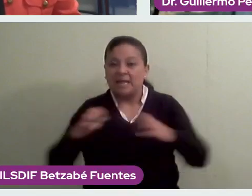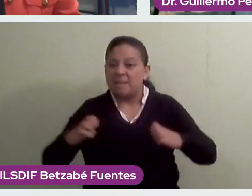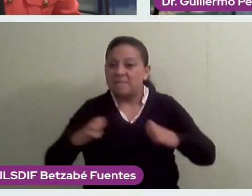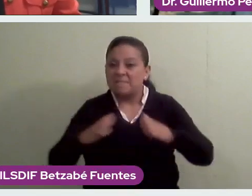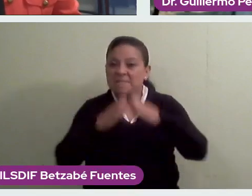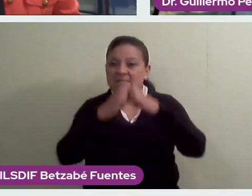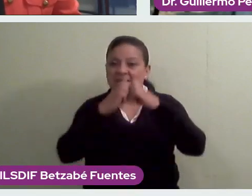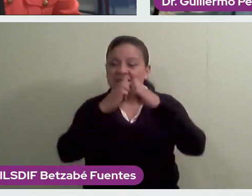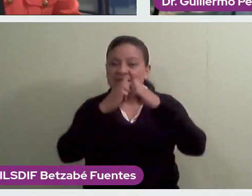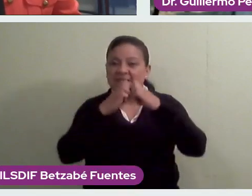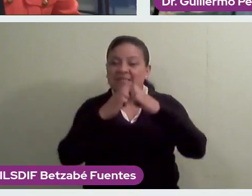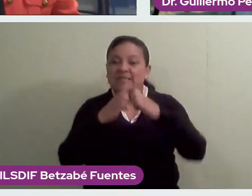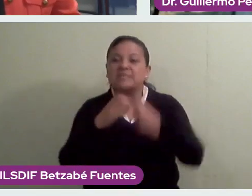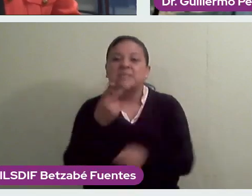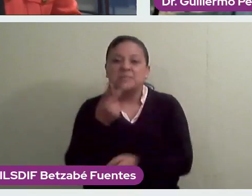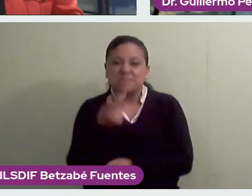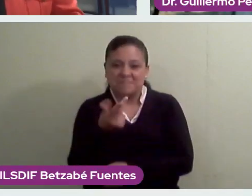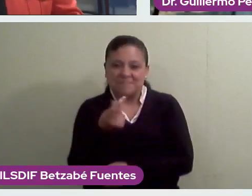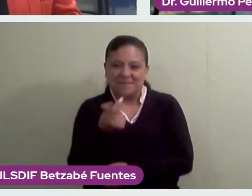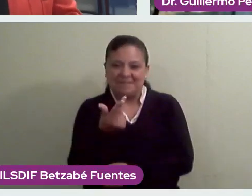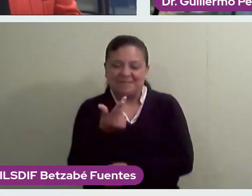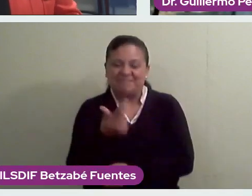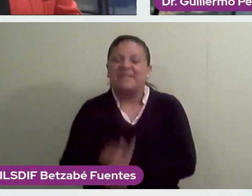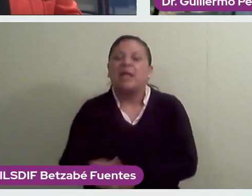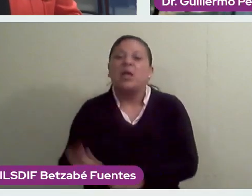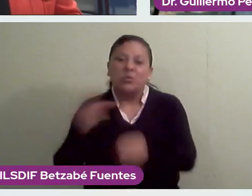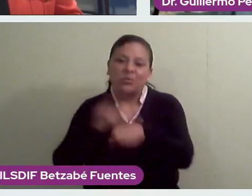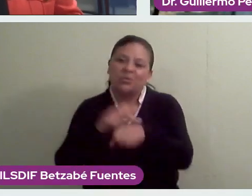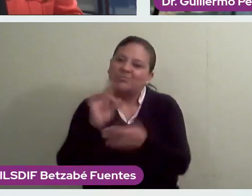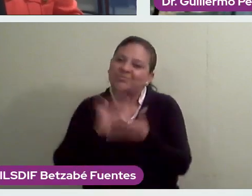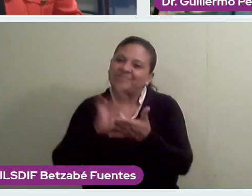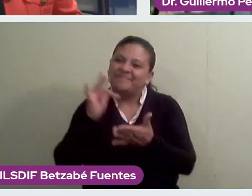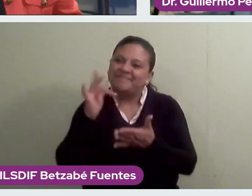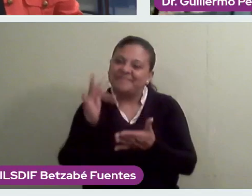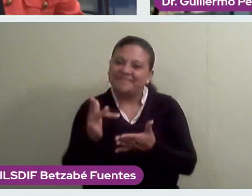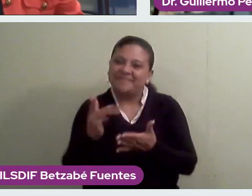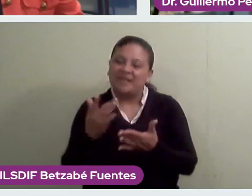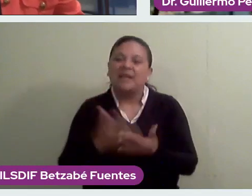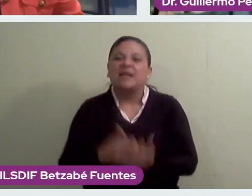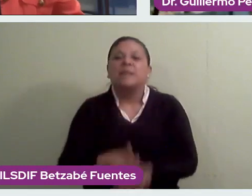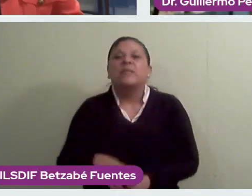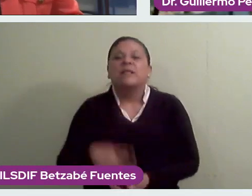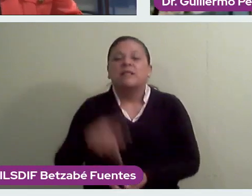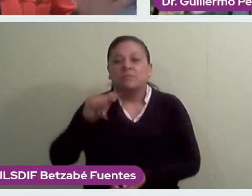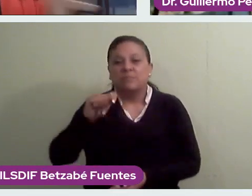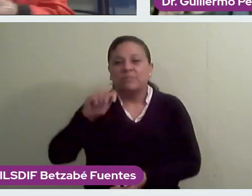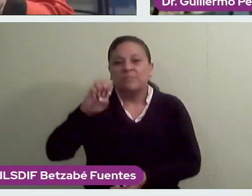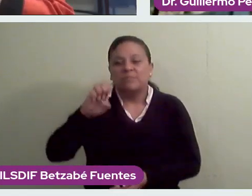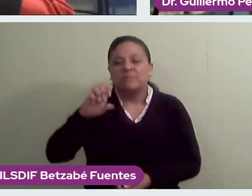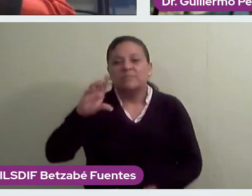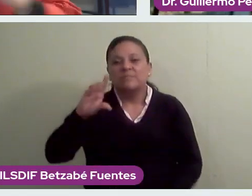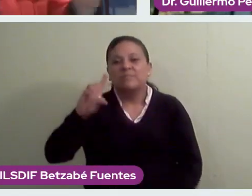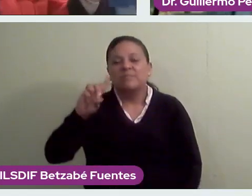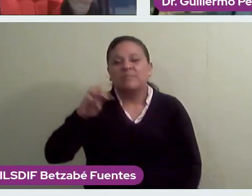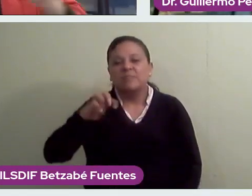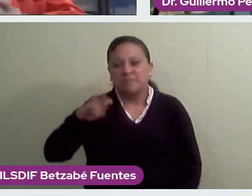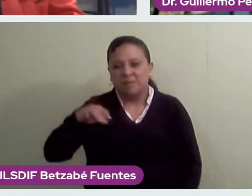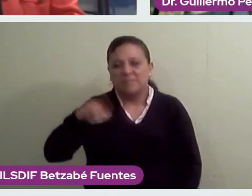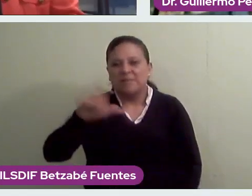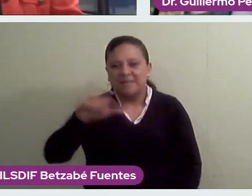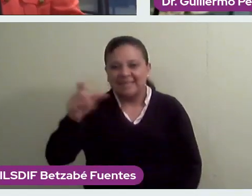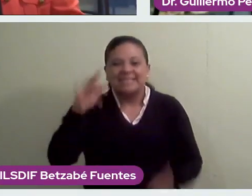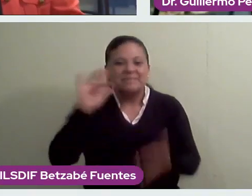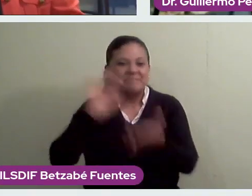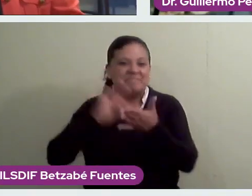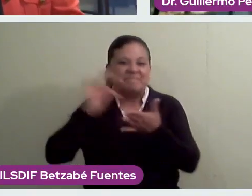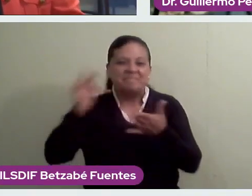emergencias. Doctor, muchísimas gracias. Nuevamente, a nombre del Pleno del Tribunal Electoral de la Ciudad de México, un abrazo